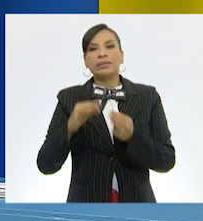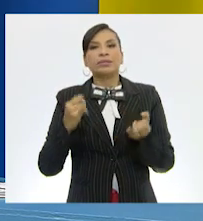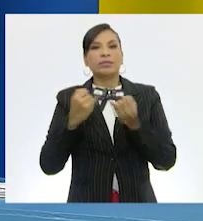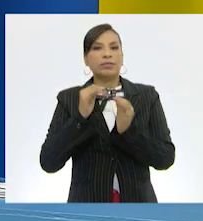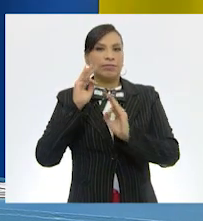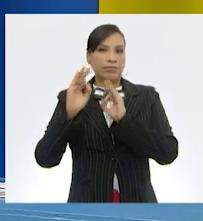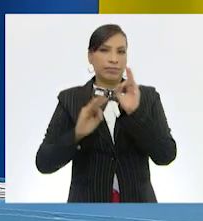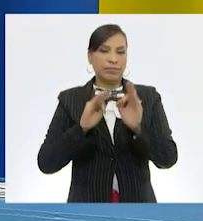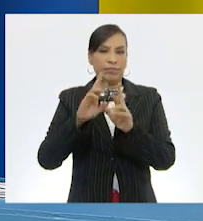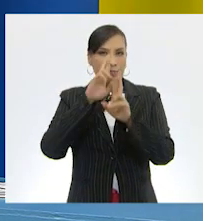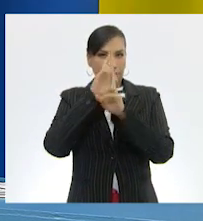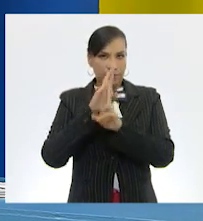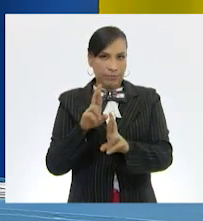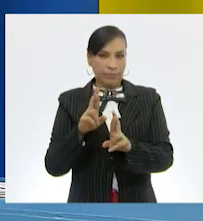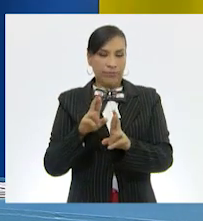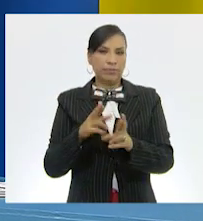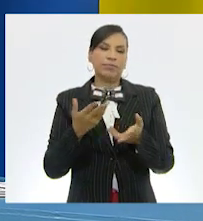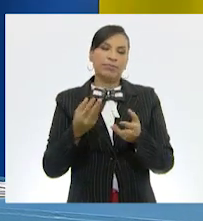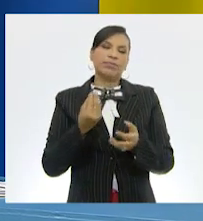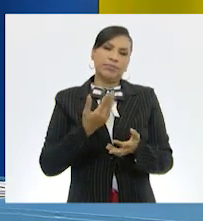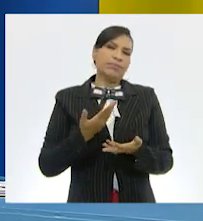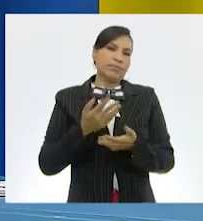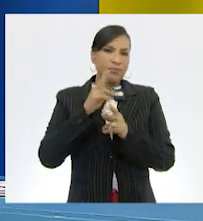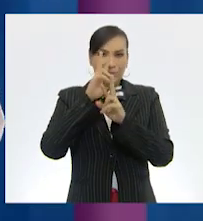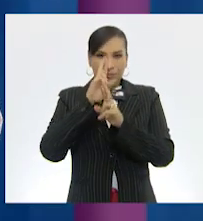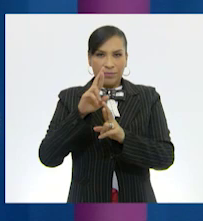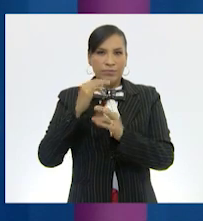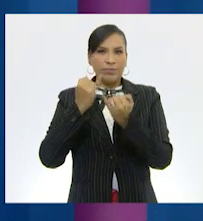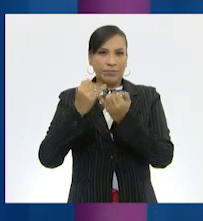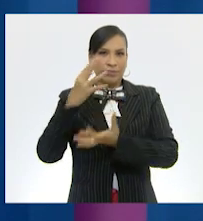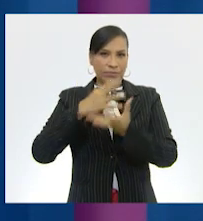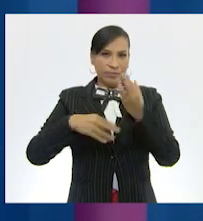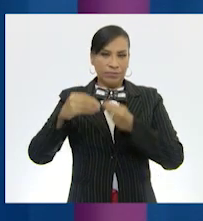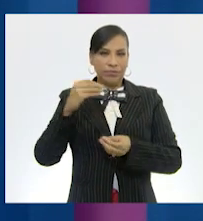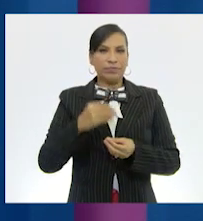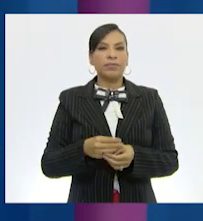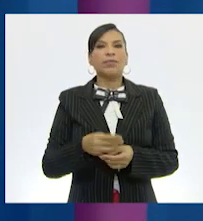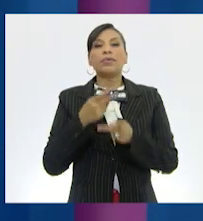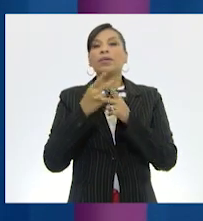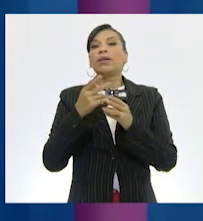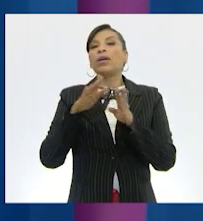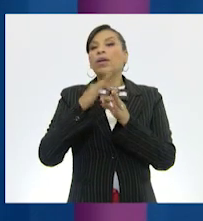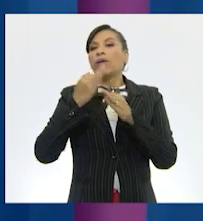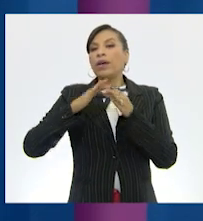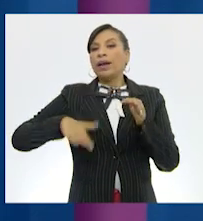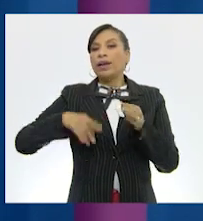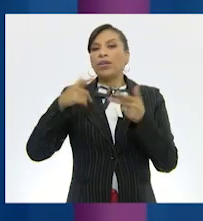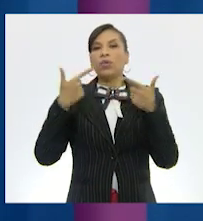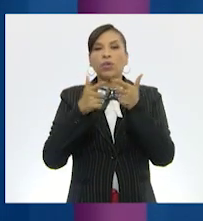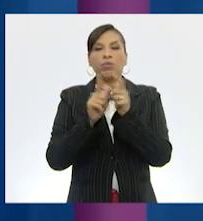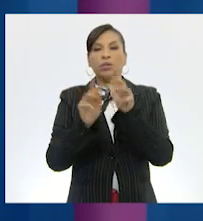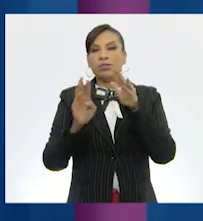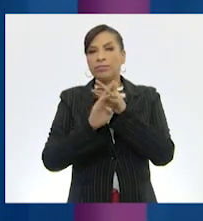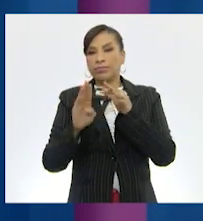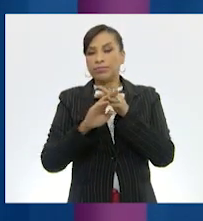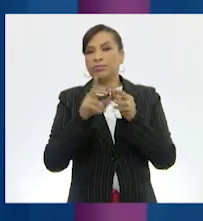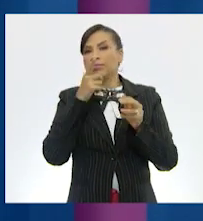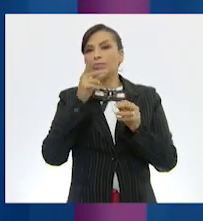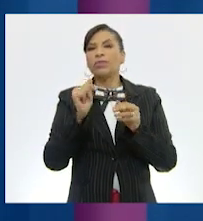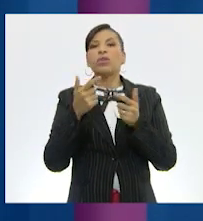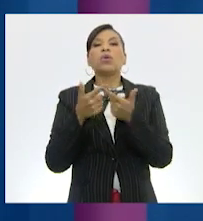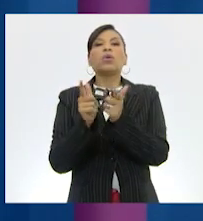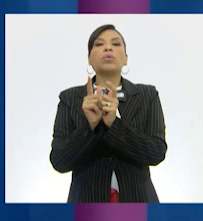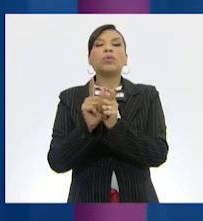ser tratados con respeto y tolerancia. Solamente quiero enfatizar que hace rato dije grupos migrantes cuando en realidad